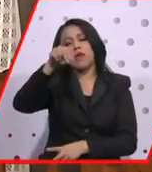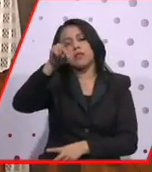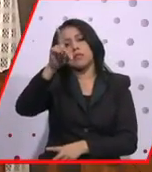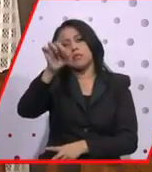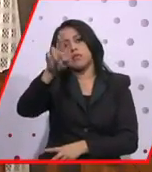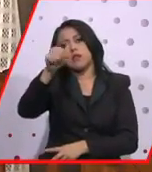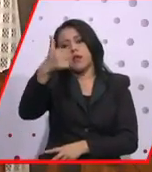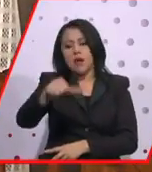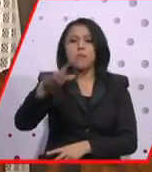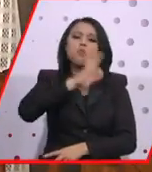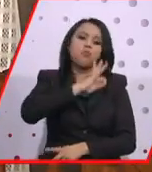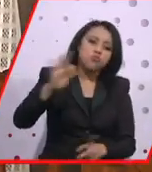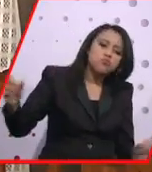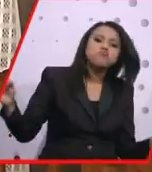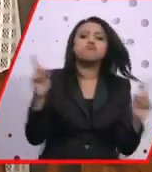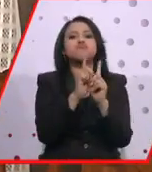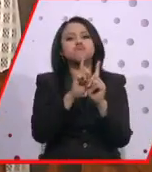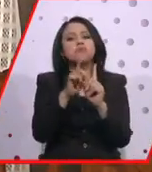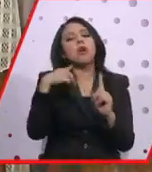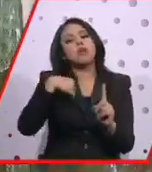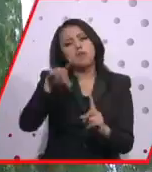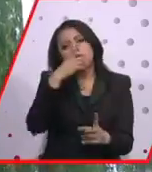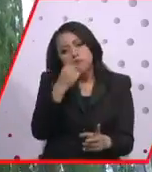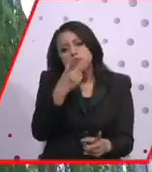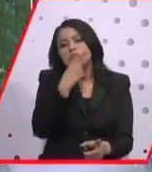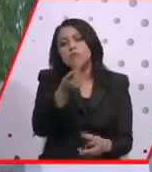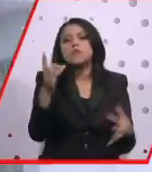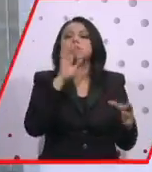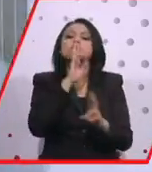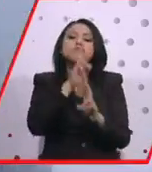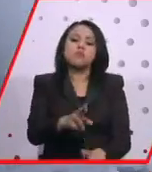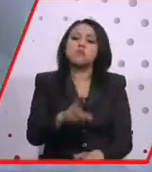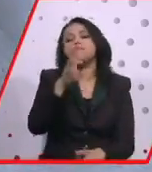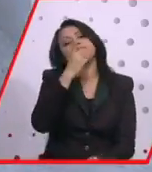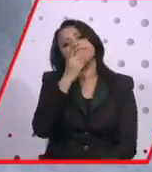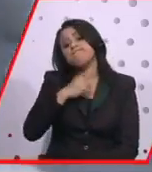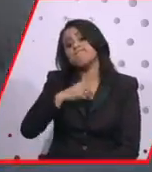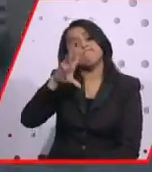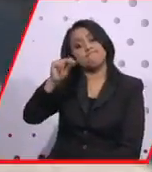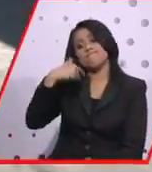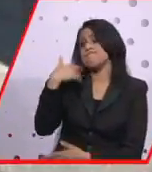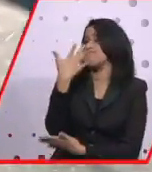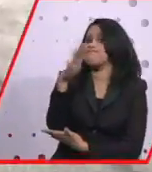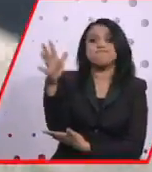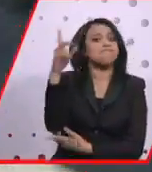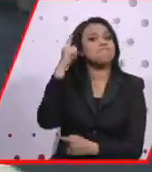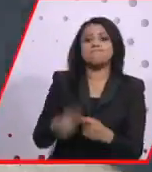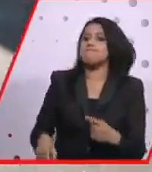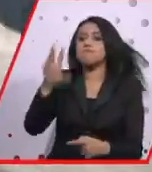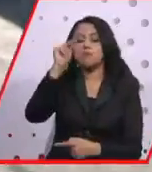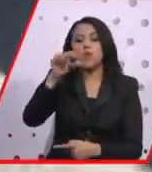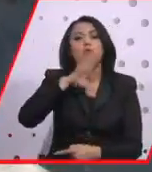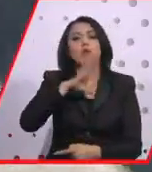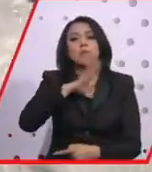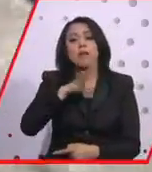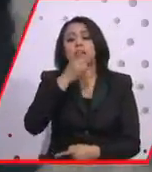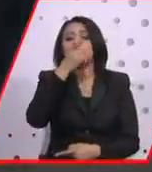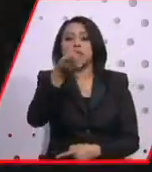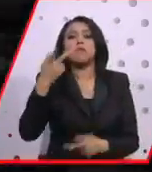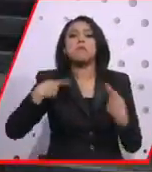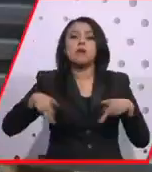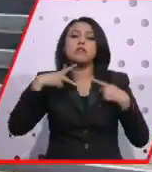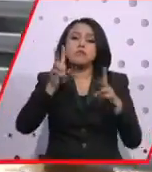entre las dos pero ellas no se prestan y me dicen que no que no van a mover el árbol se otorgó el derecho de réplica a su